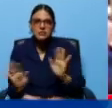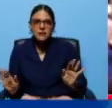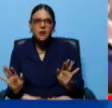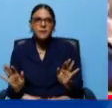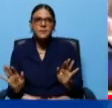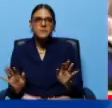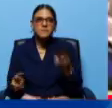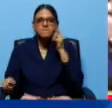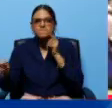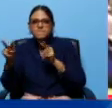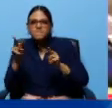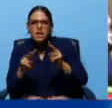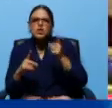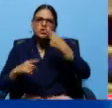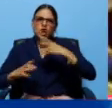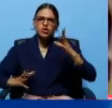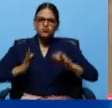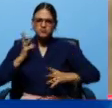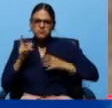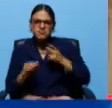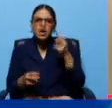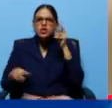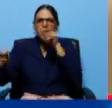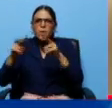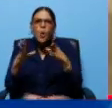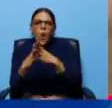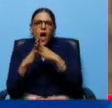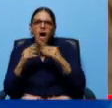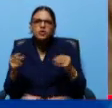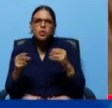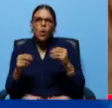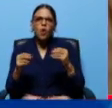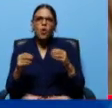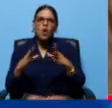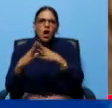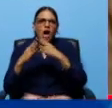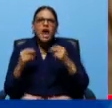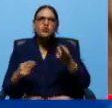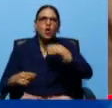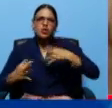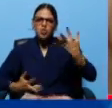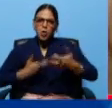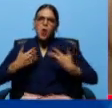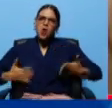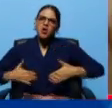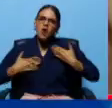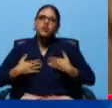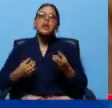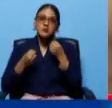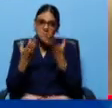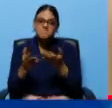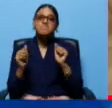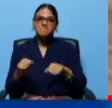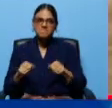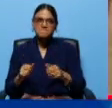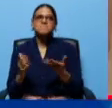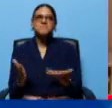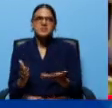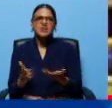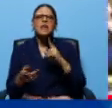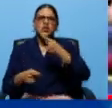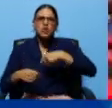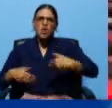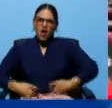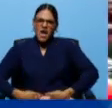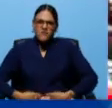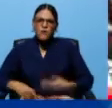después de las vacaciones han venido con esa energía. Los veo a todos y los veo con esas ganas de comenzar. Y bueno, es el esfuerzo